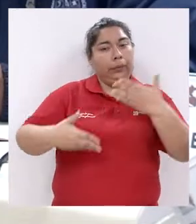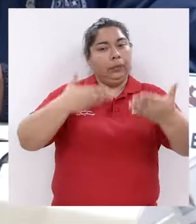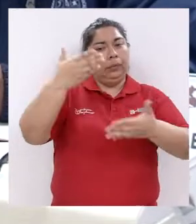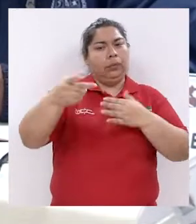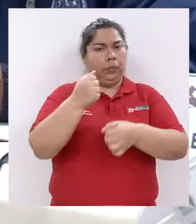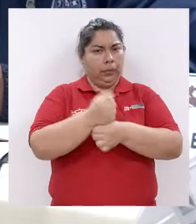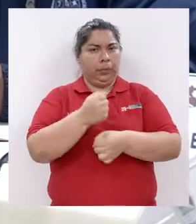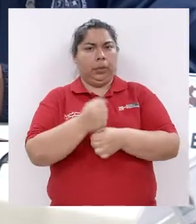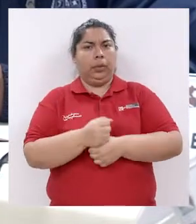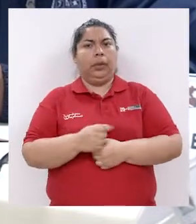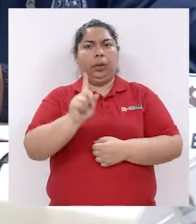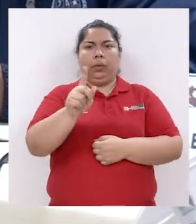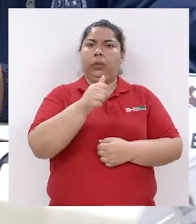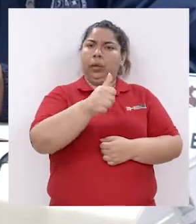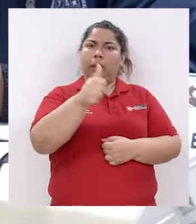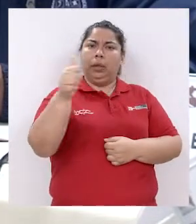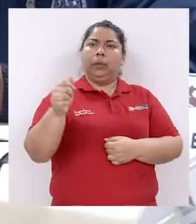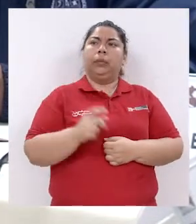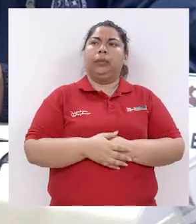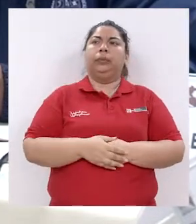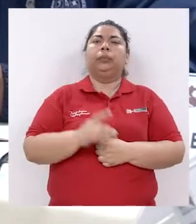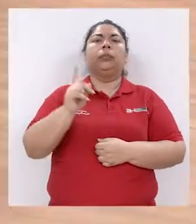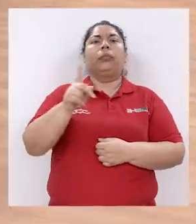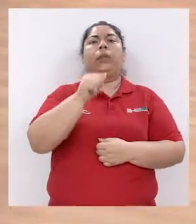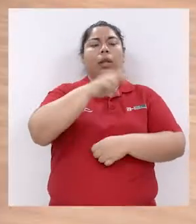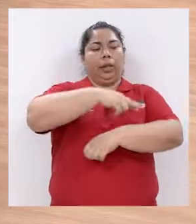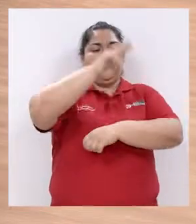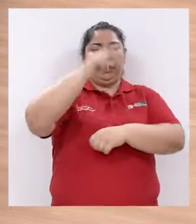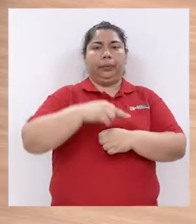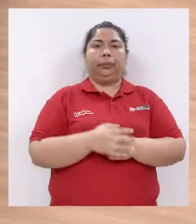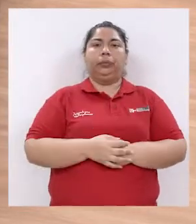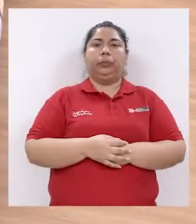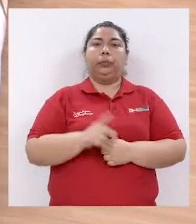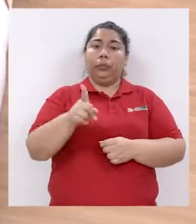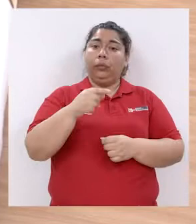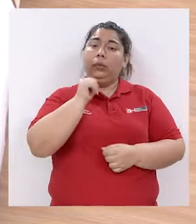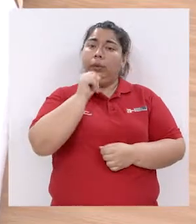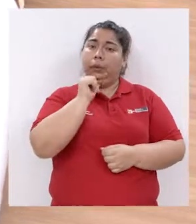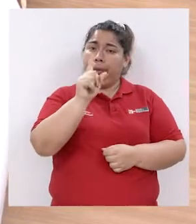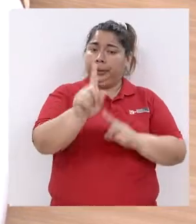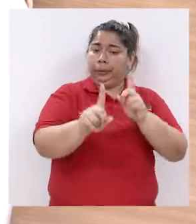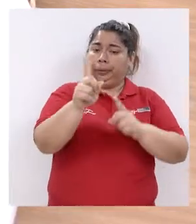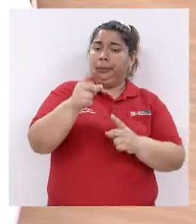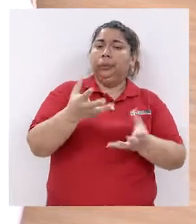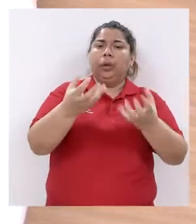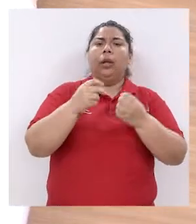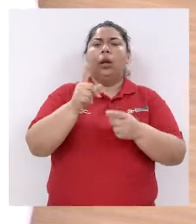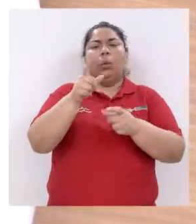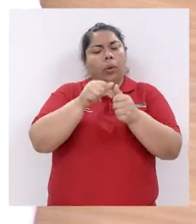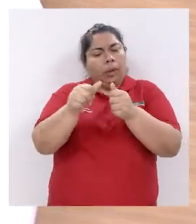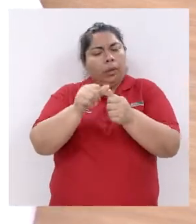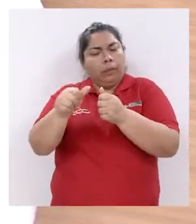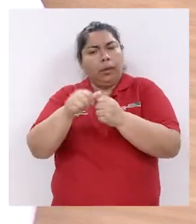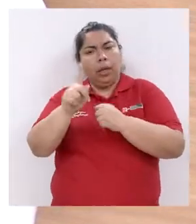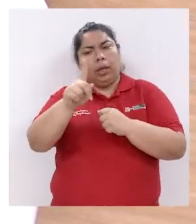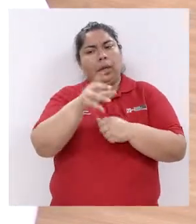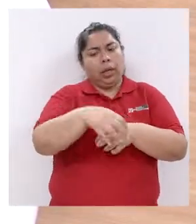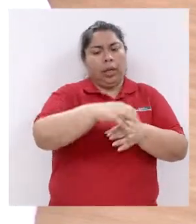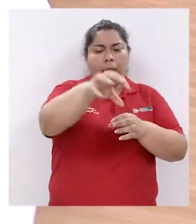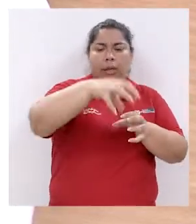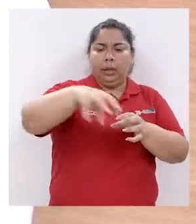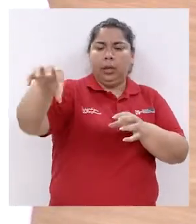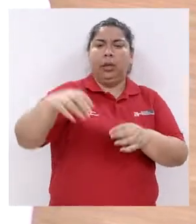los podemos trabajar con cada uno de ustedes a nivel de cada región. Por eso necesitamos cuantificar en cada